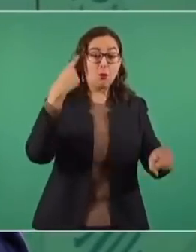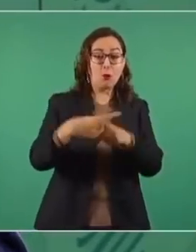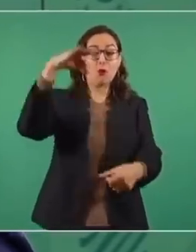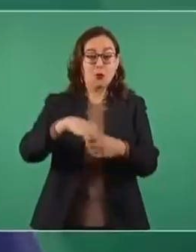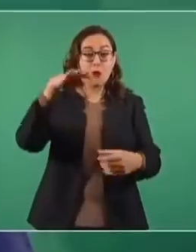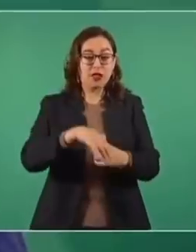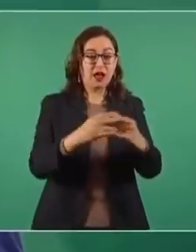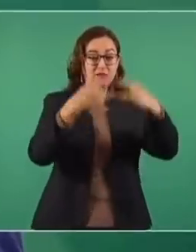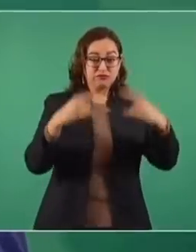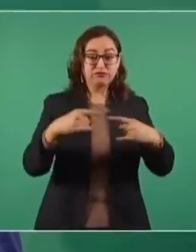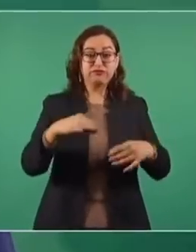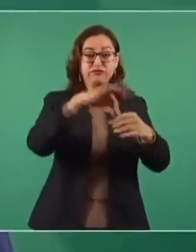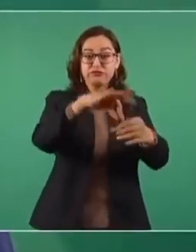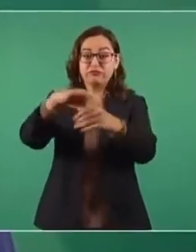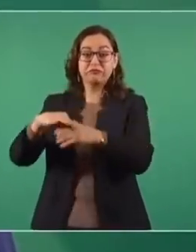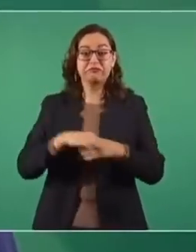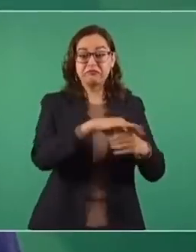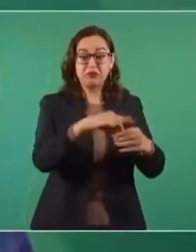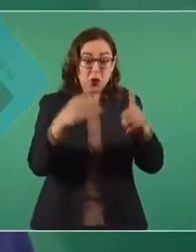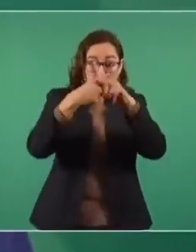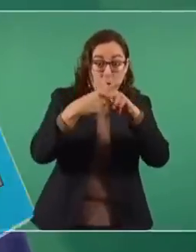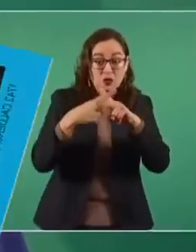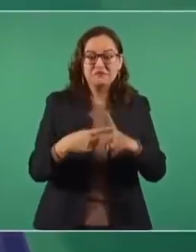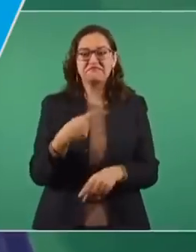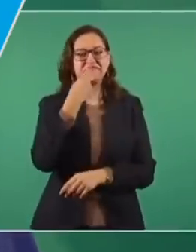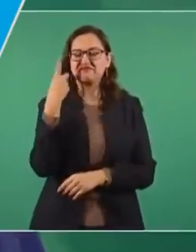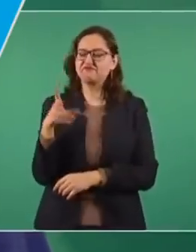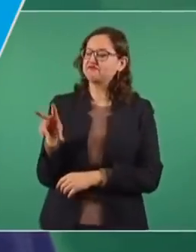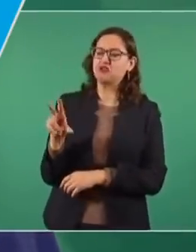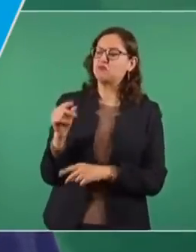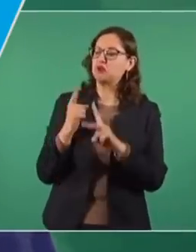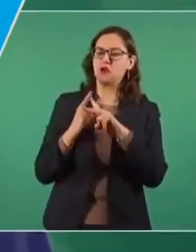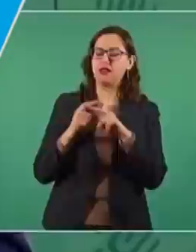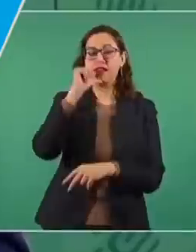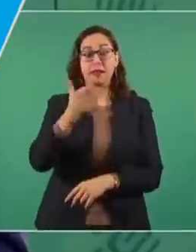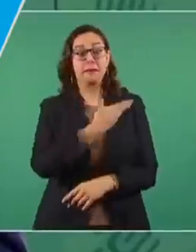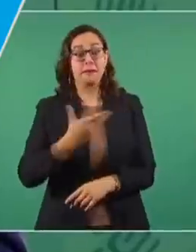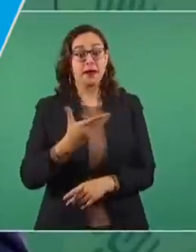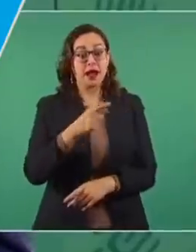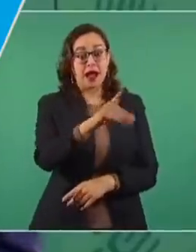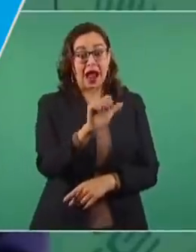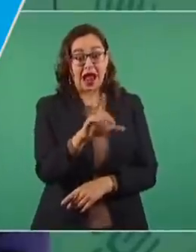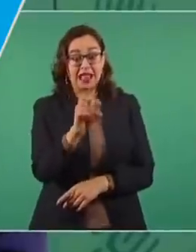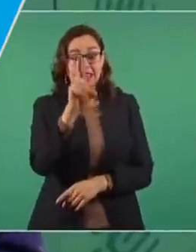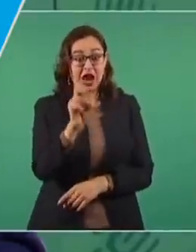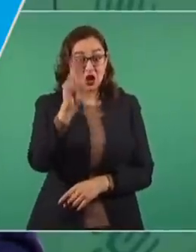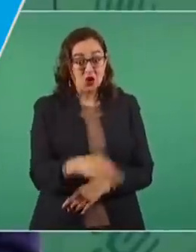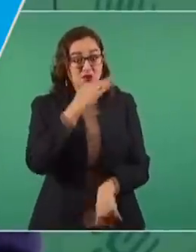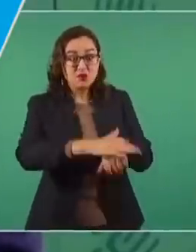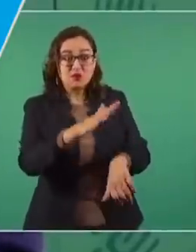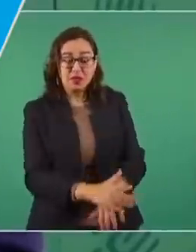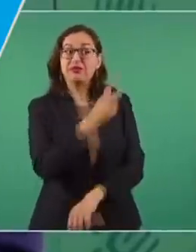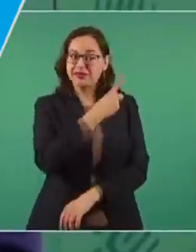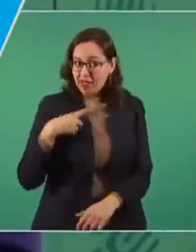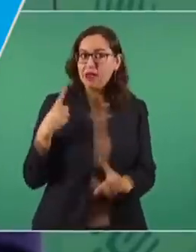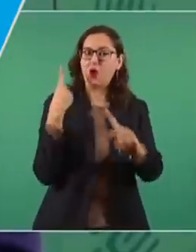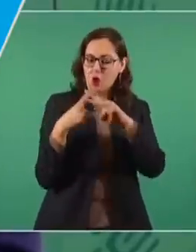Voto por voto, casilla por casilla. Hasta le escribí una carta a Calderón diciéndole esto es lo más conveniente,